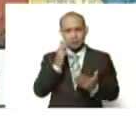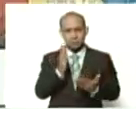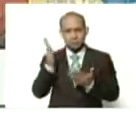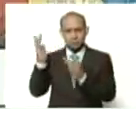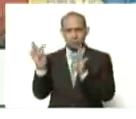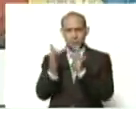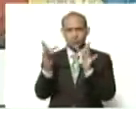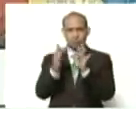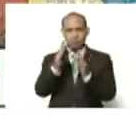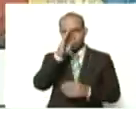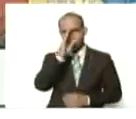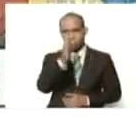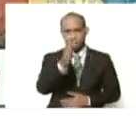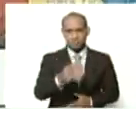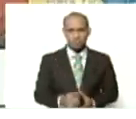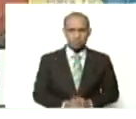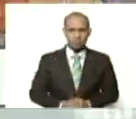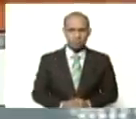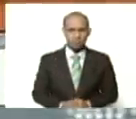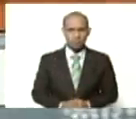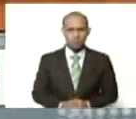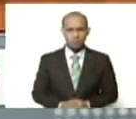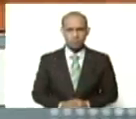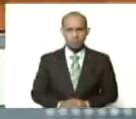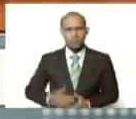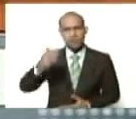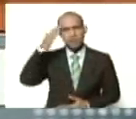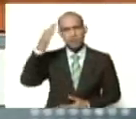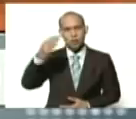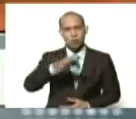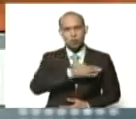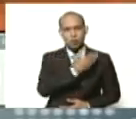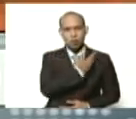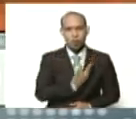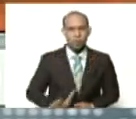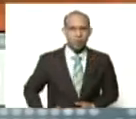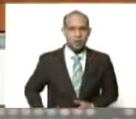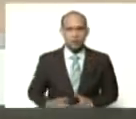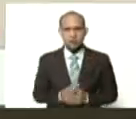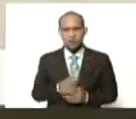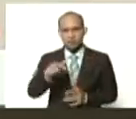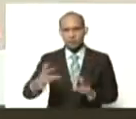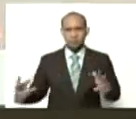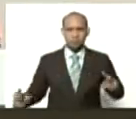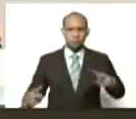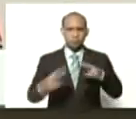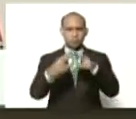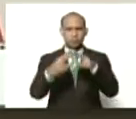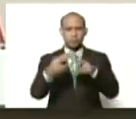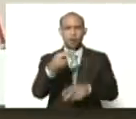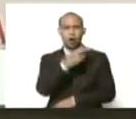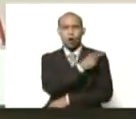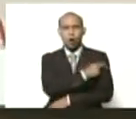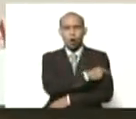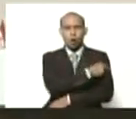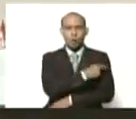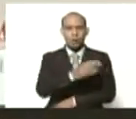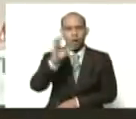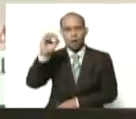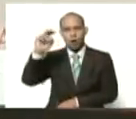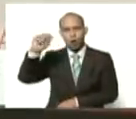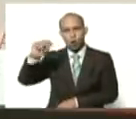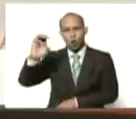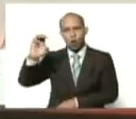Adelante, Freddy Bernal. Saludos, presidente. Aquí nos encontramos en el Hospital Oncológico de